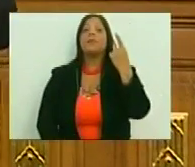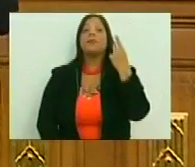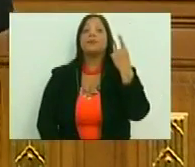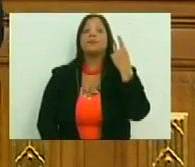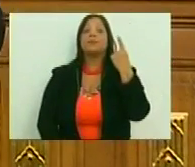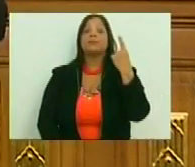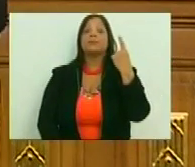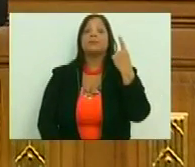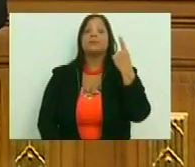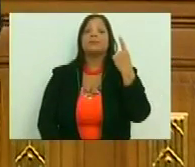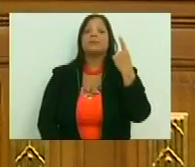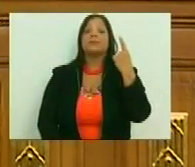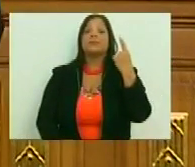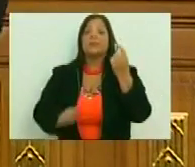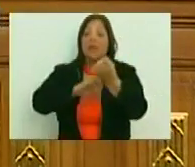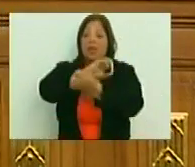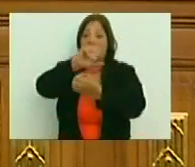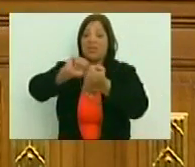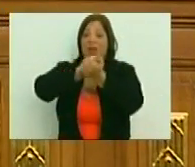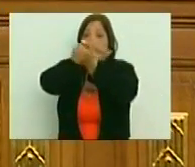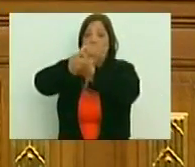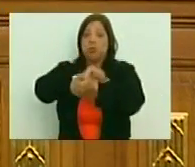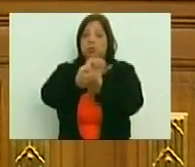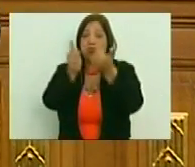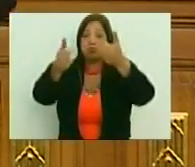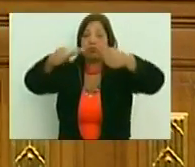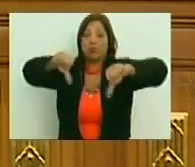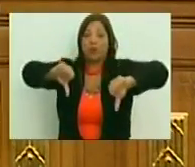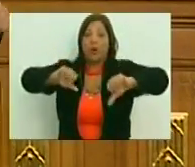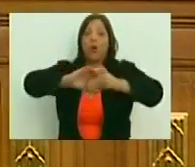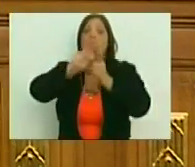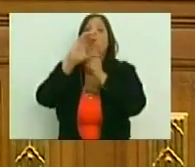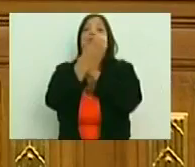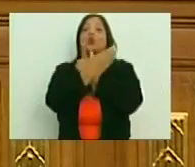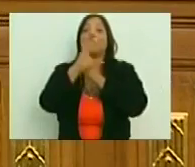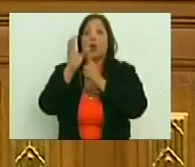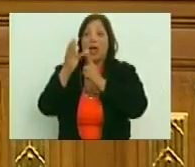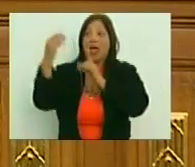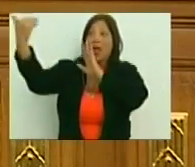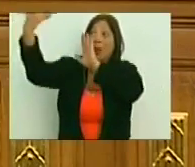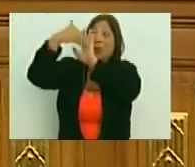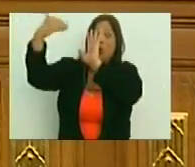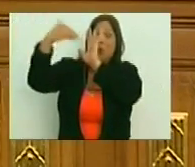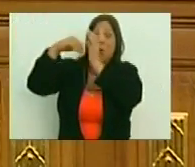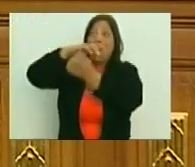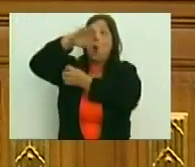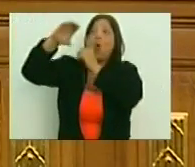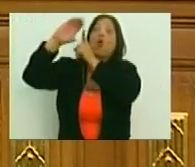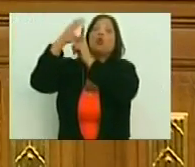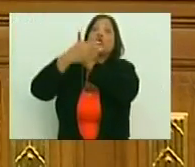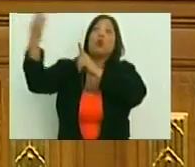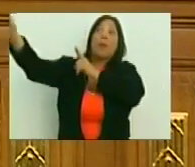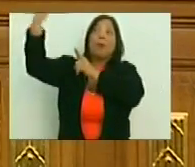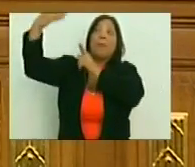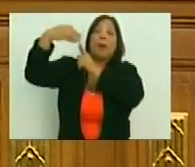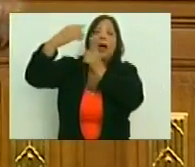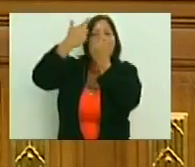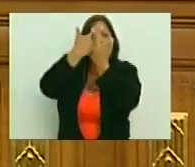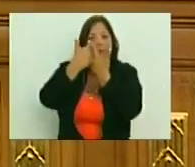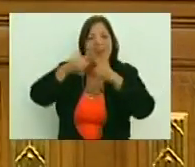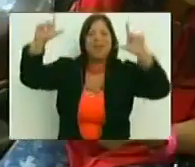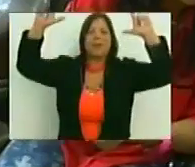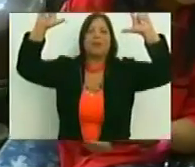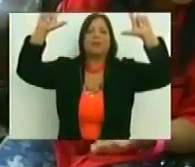es la descolonización cultural. Y la corrección a la descolonización cultural debe ser